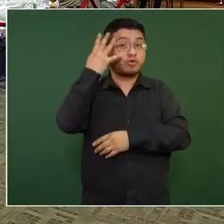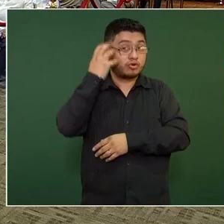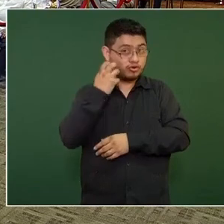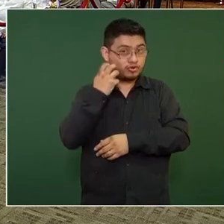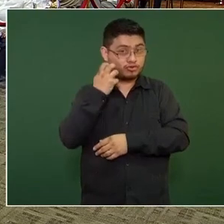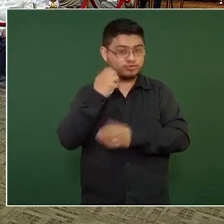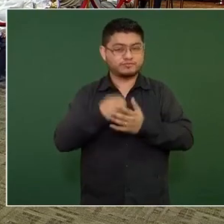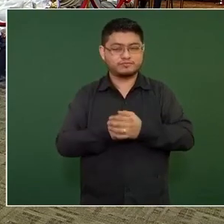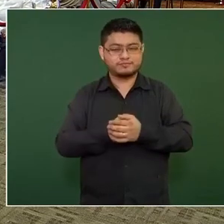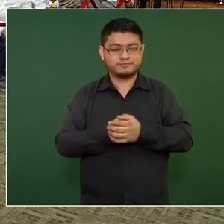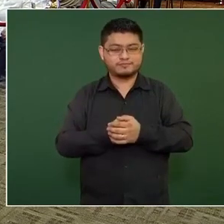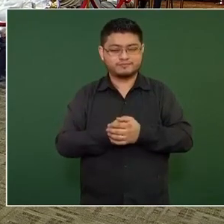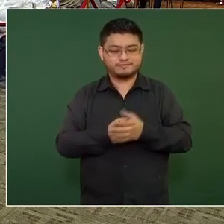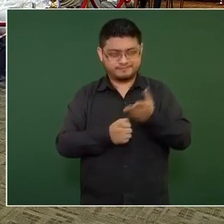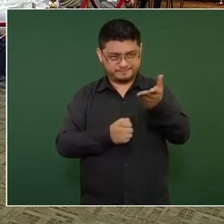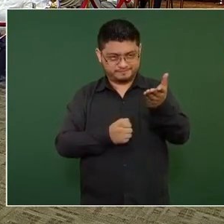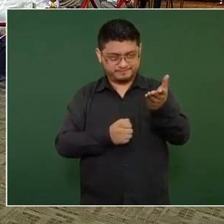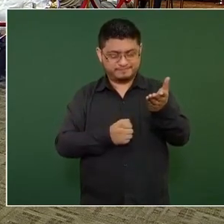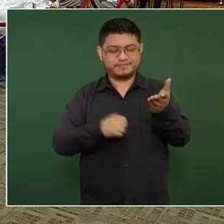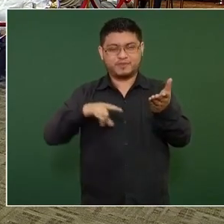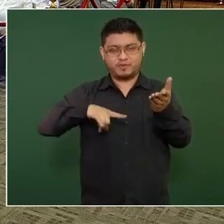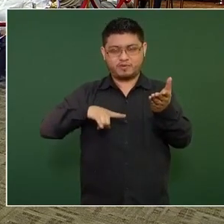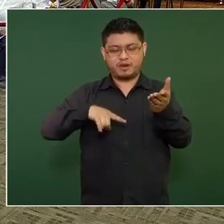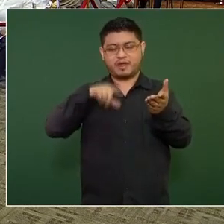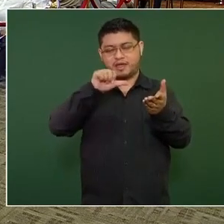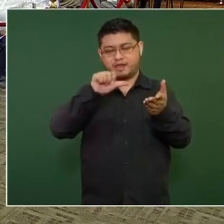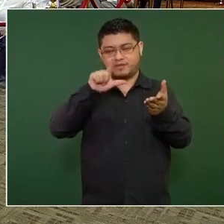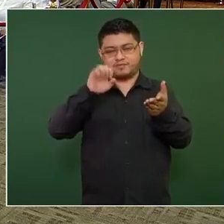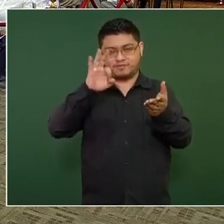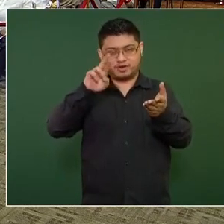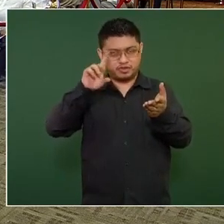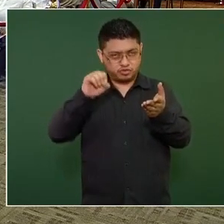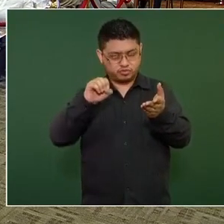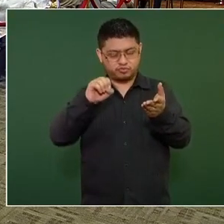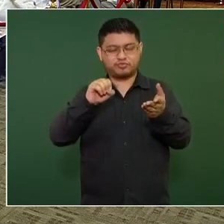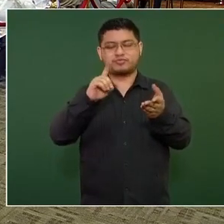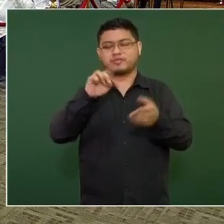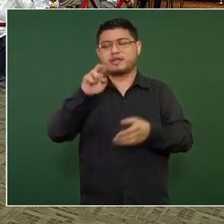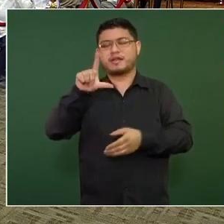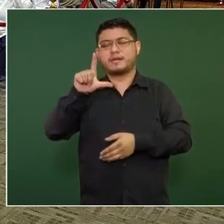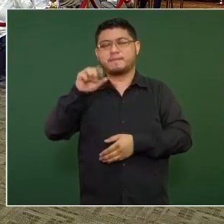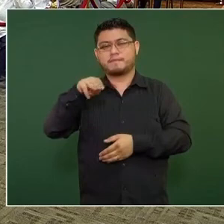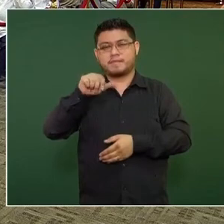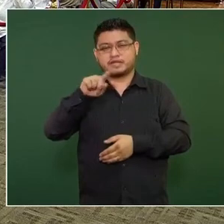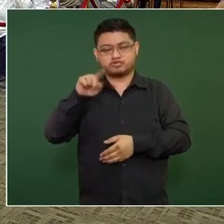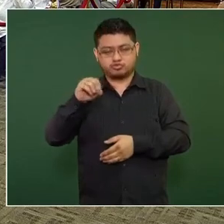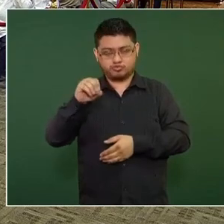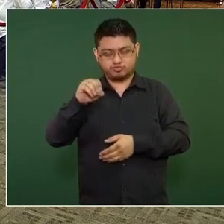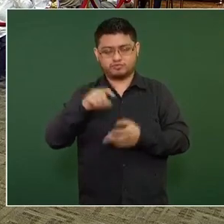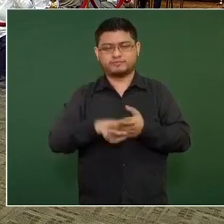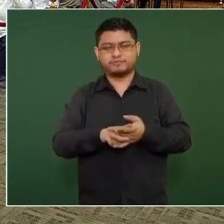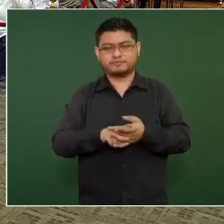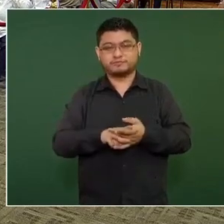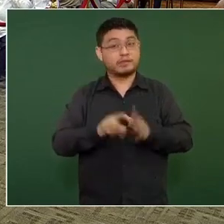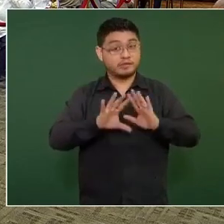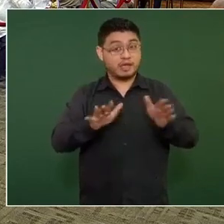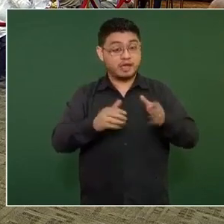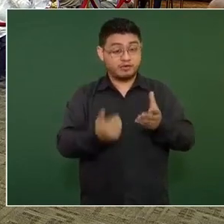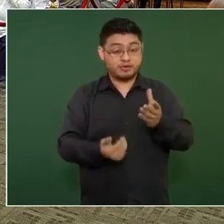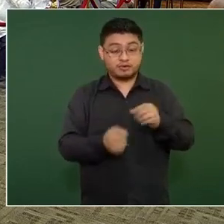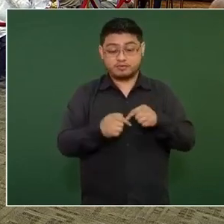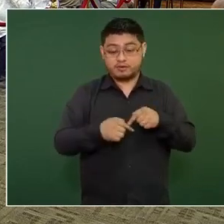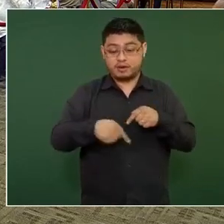aquí está el gobernador Alfredo del Mazo, vamos ya a inaugurar el tren, la primera